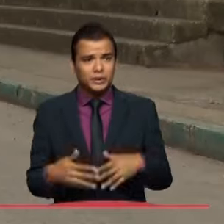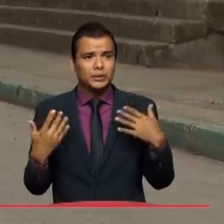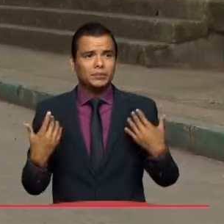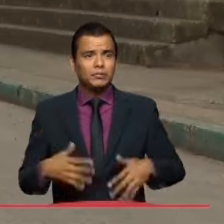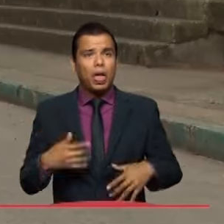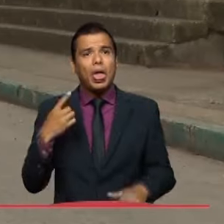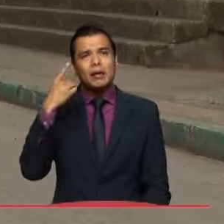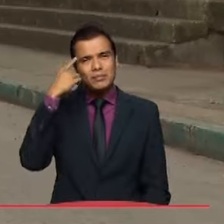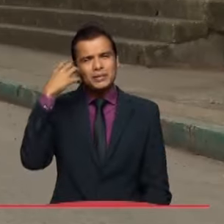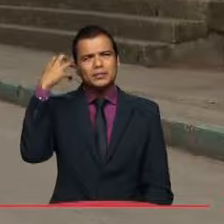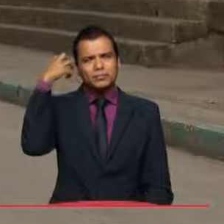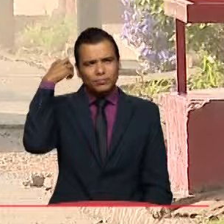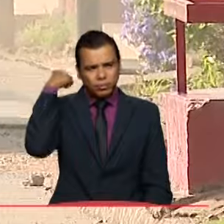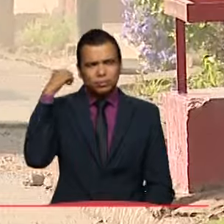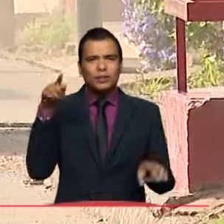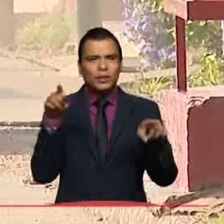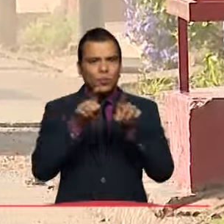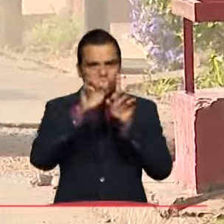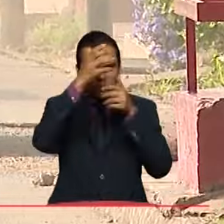la guerrilla.